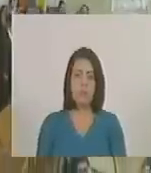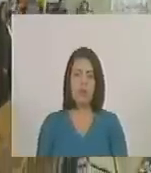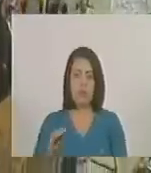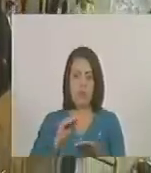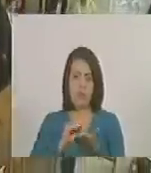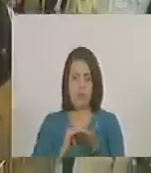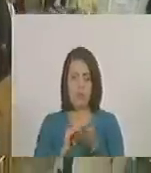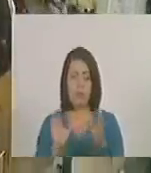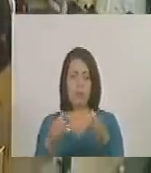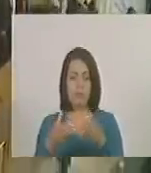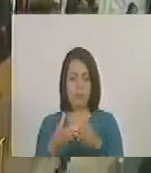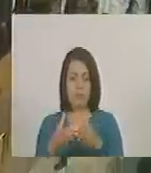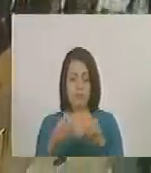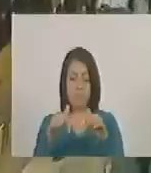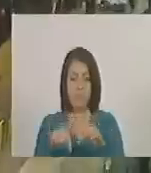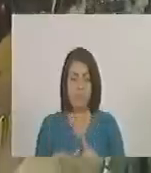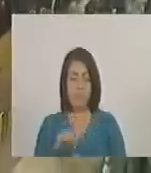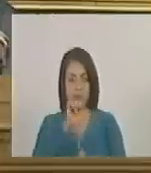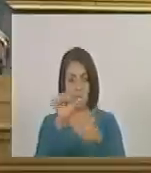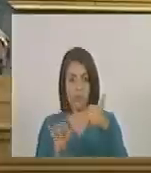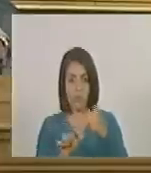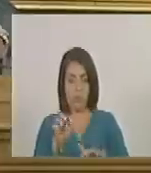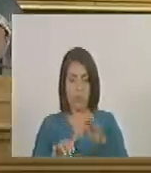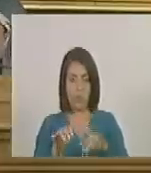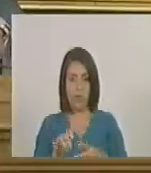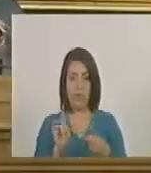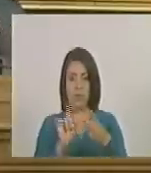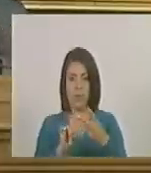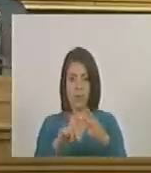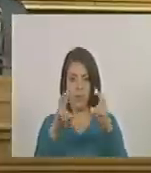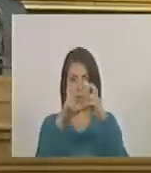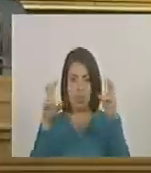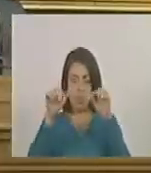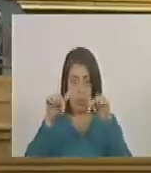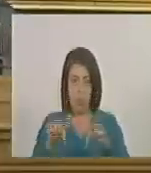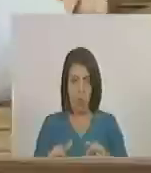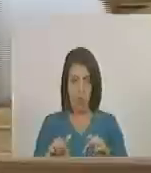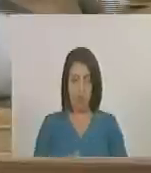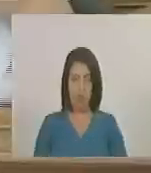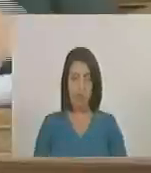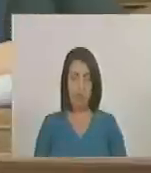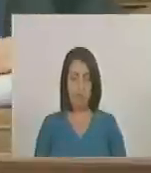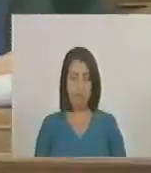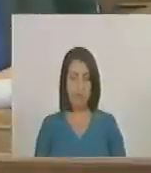sesión. Ciudadana subsecretaria, segundo punto del orden del día de hoy.